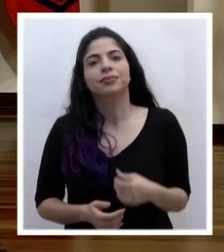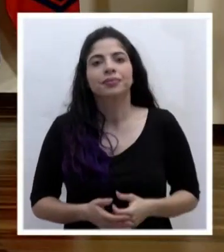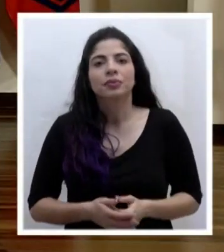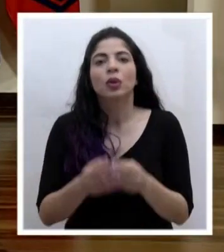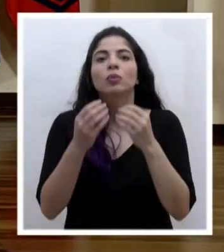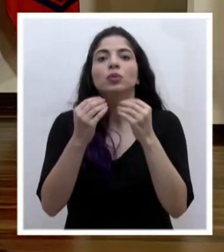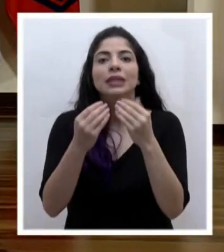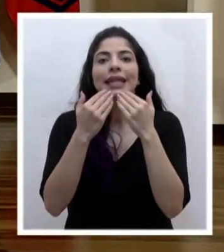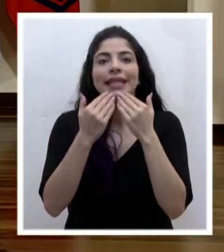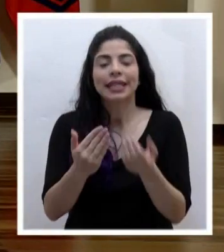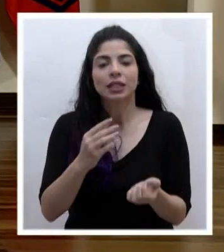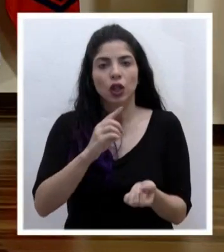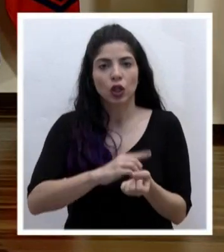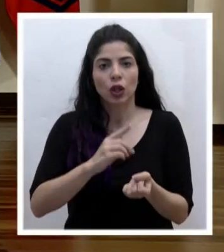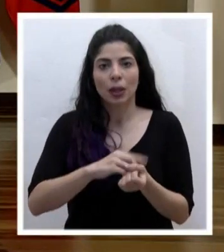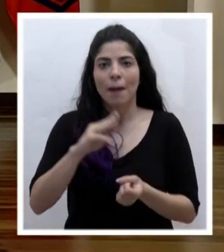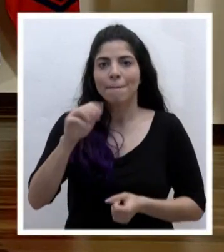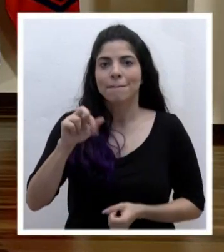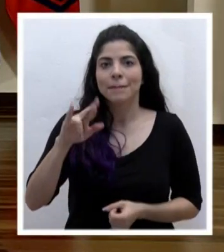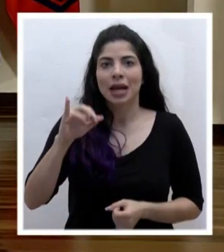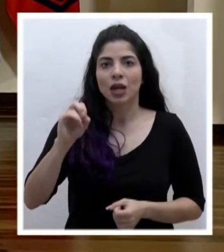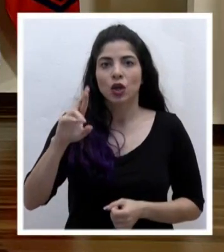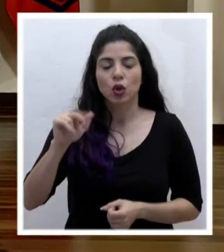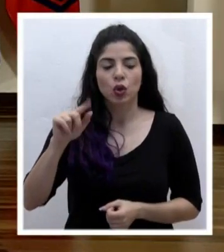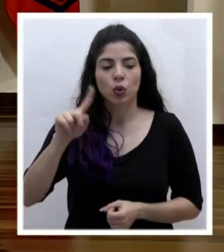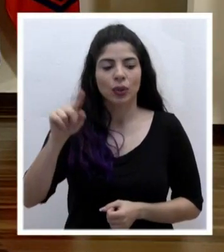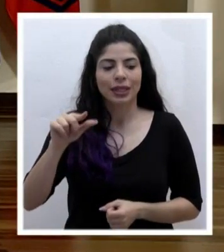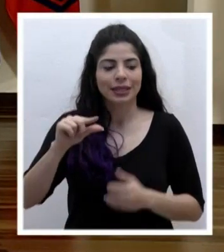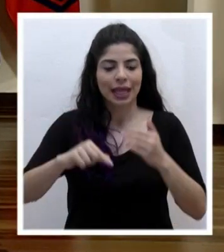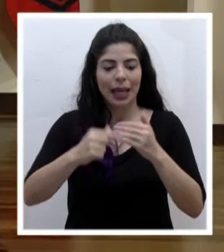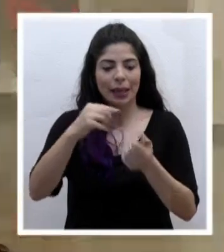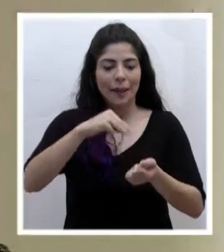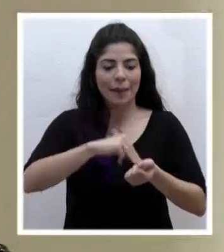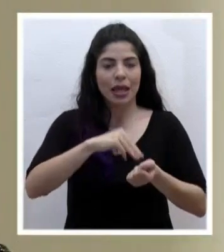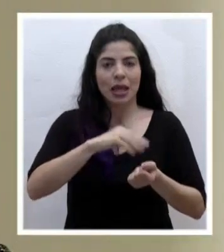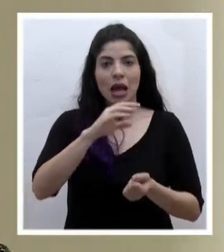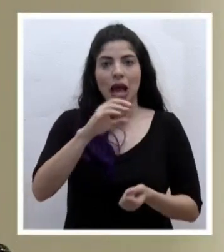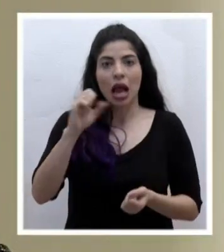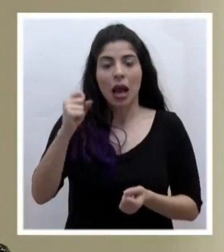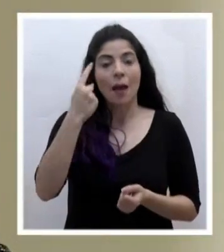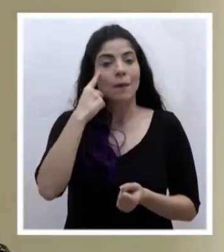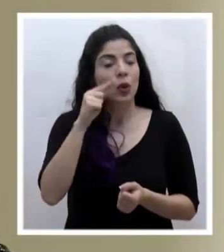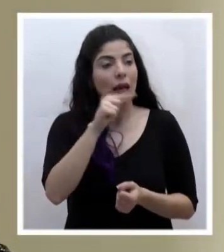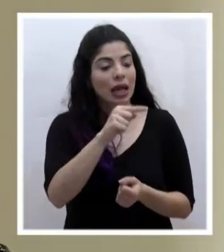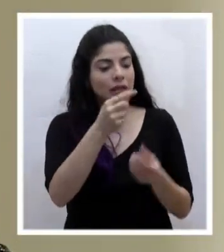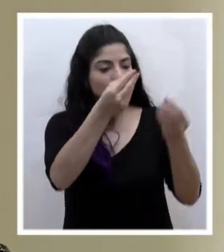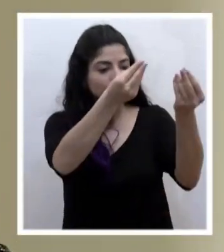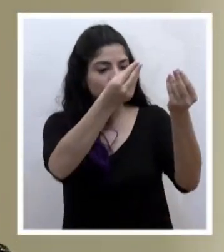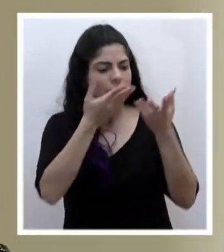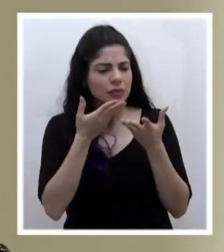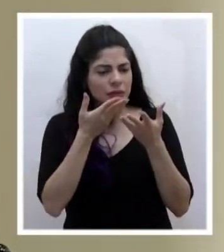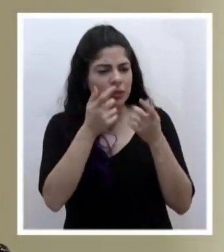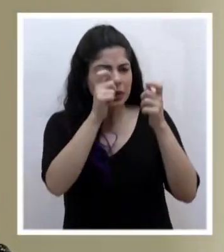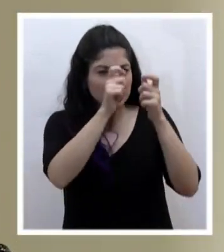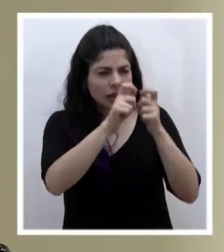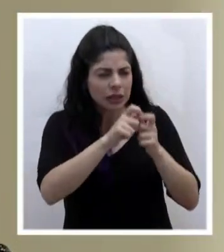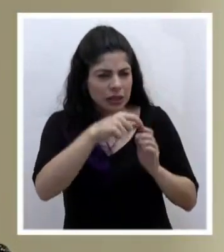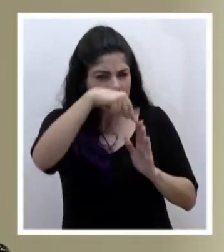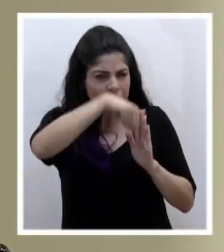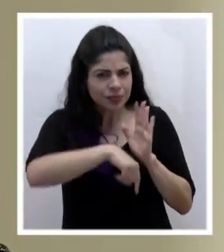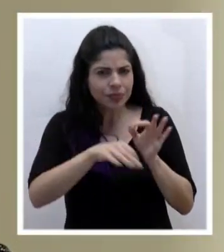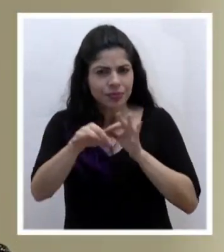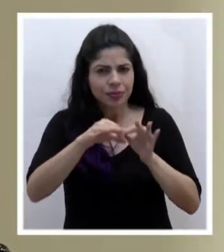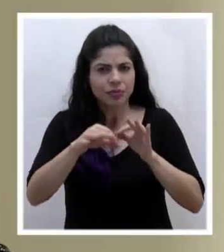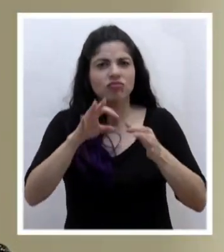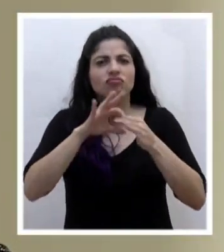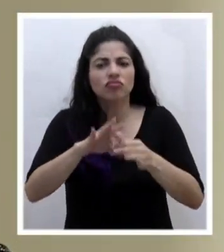Muchas gracias al doctor Mario Ruiz, gerente médico de la Caja, por este reporte tan detallado de nuestra